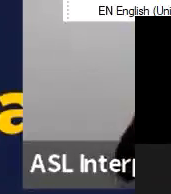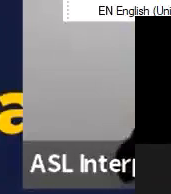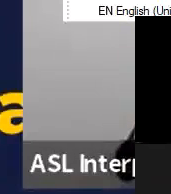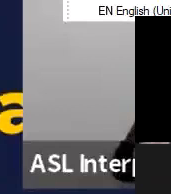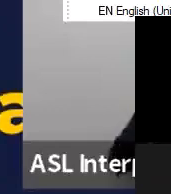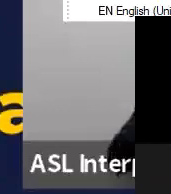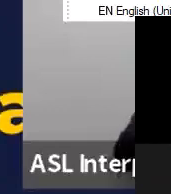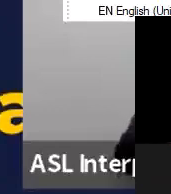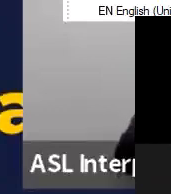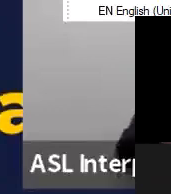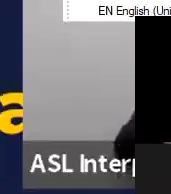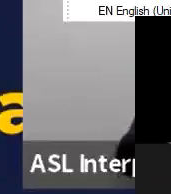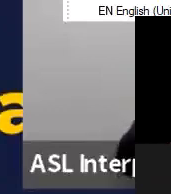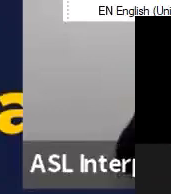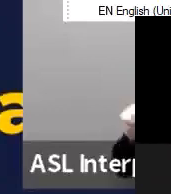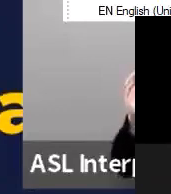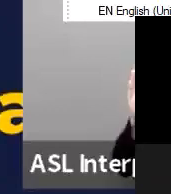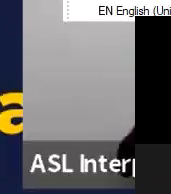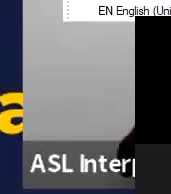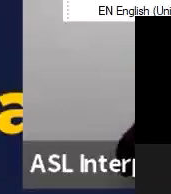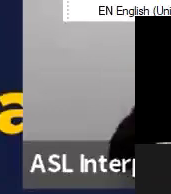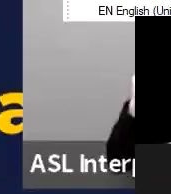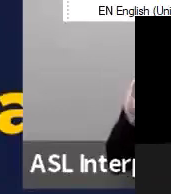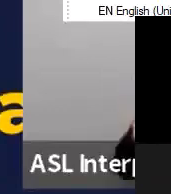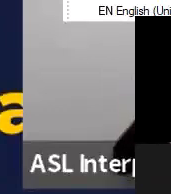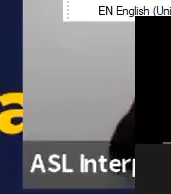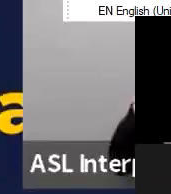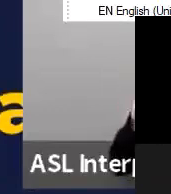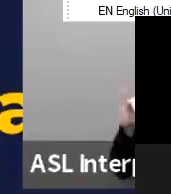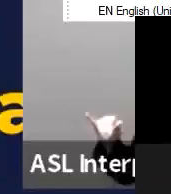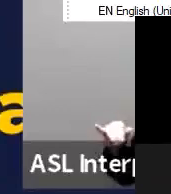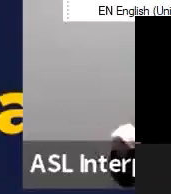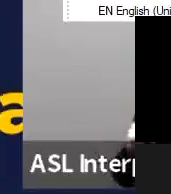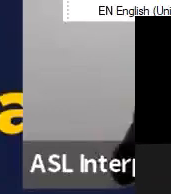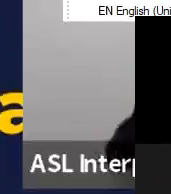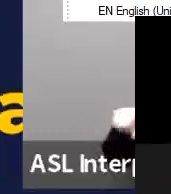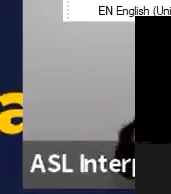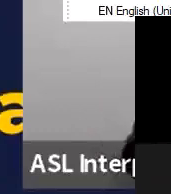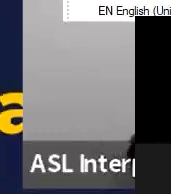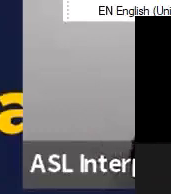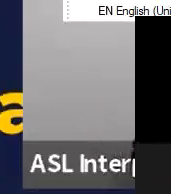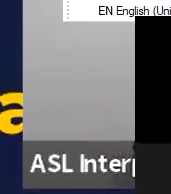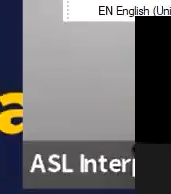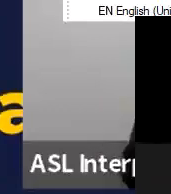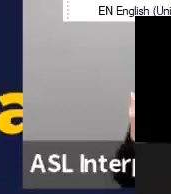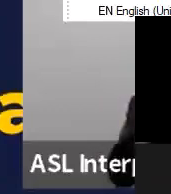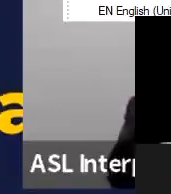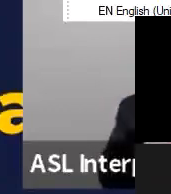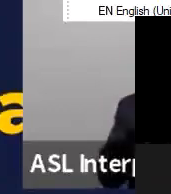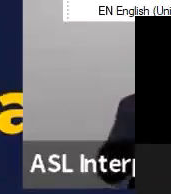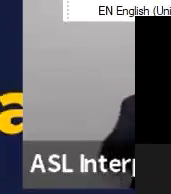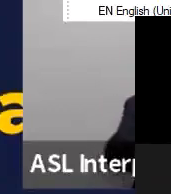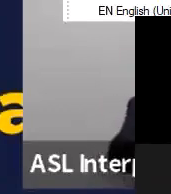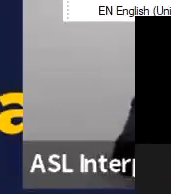asilos de ancianos y en lugares de vida asistida, rehabilitación,